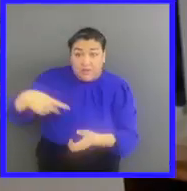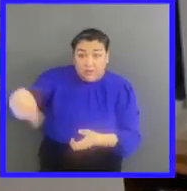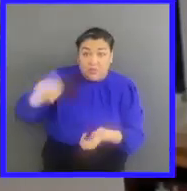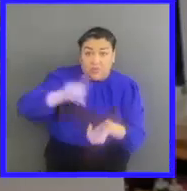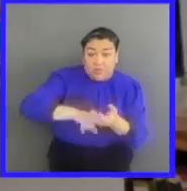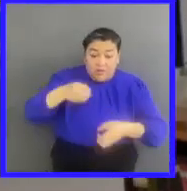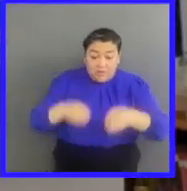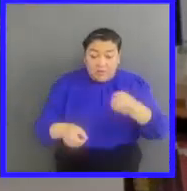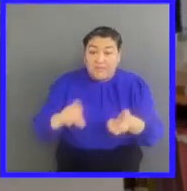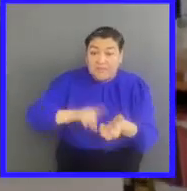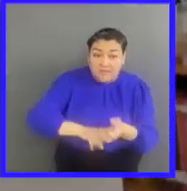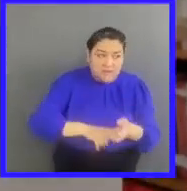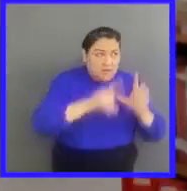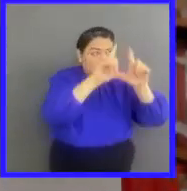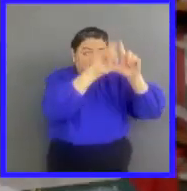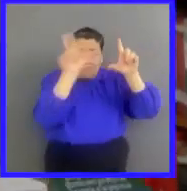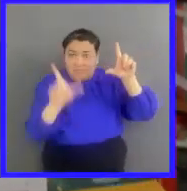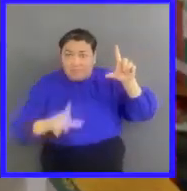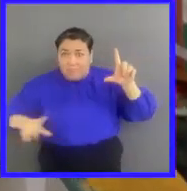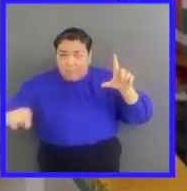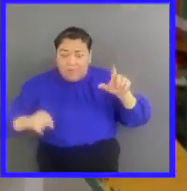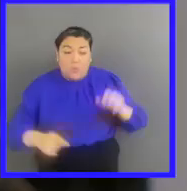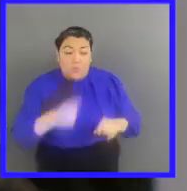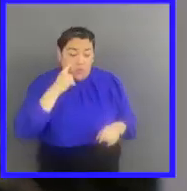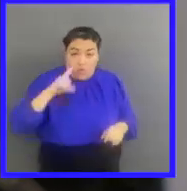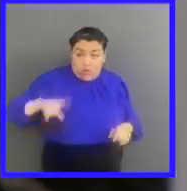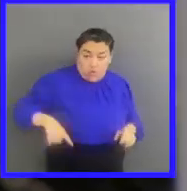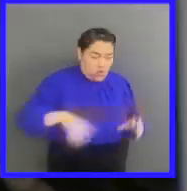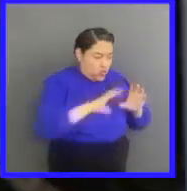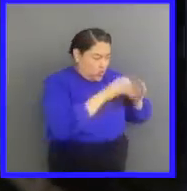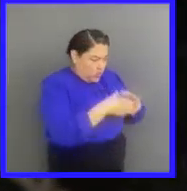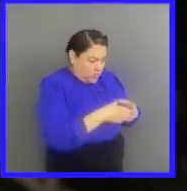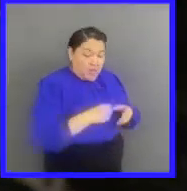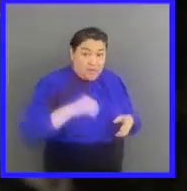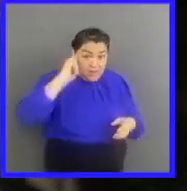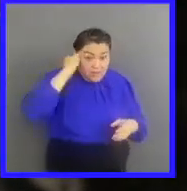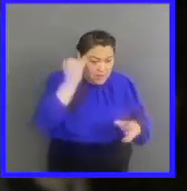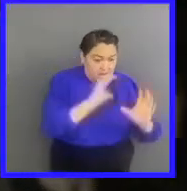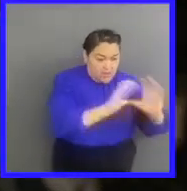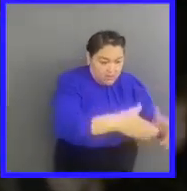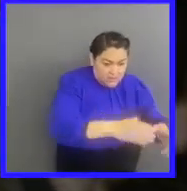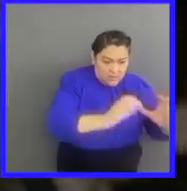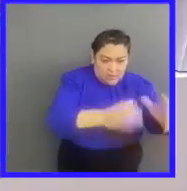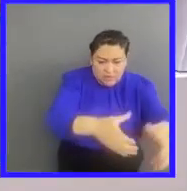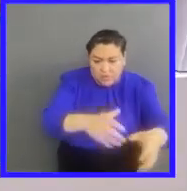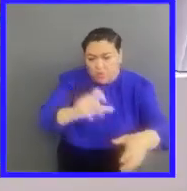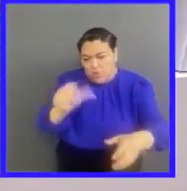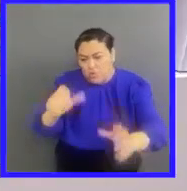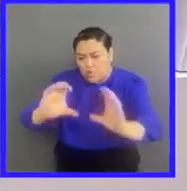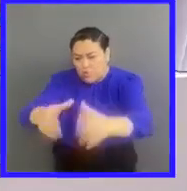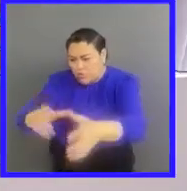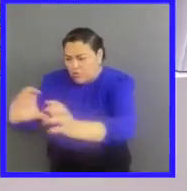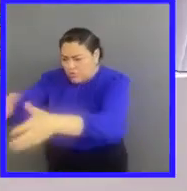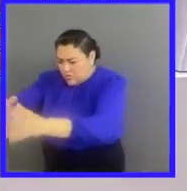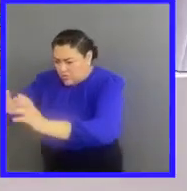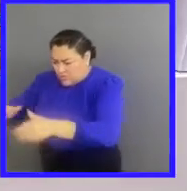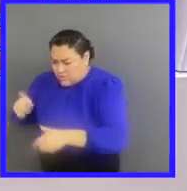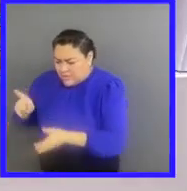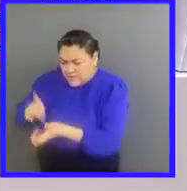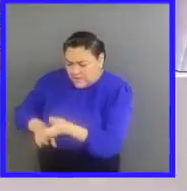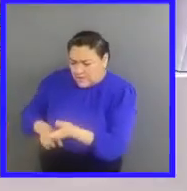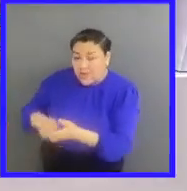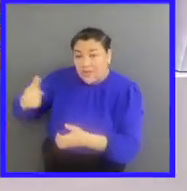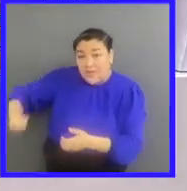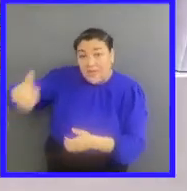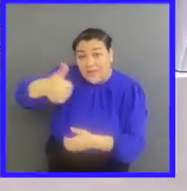territorio. El derecho del Estado, los derechos indígenas, comunitarios o consuetudinarios. Explorar cómo era el